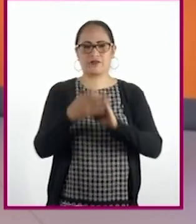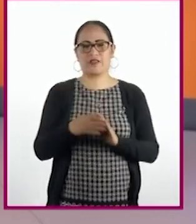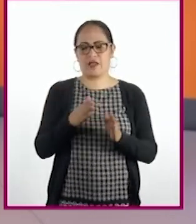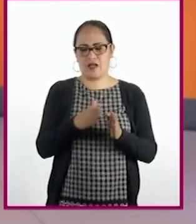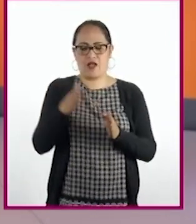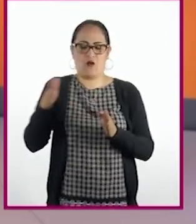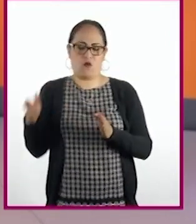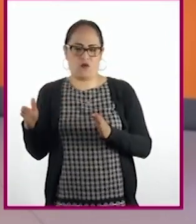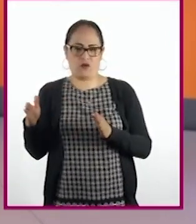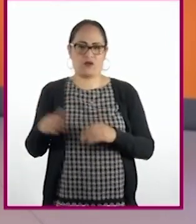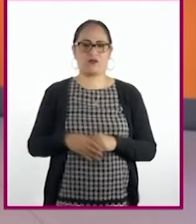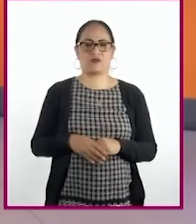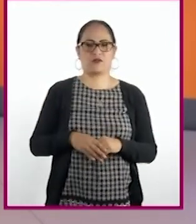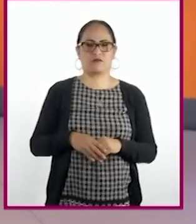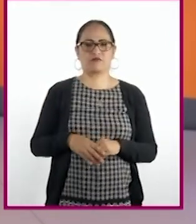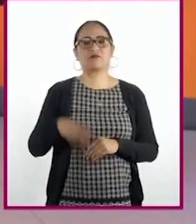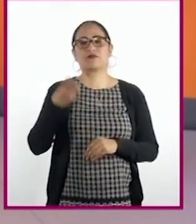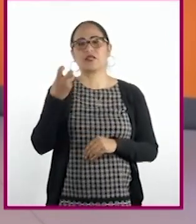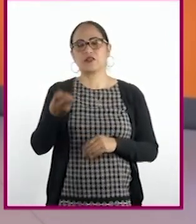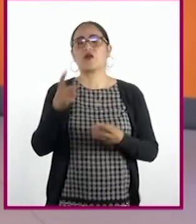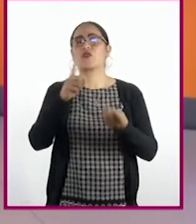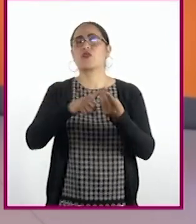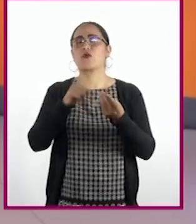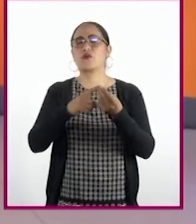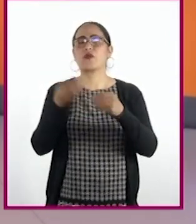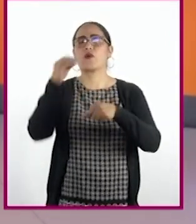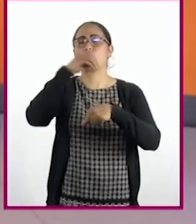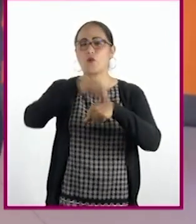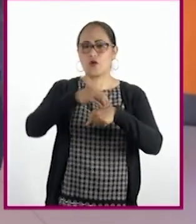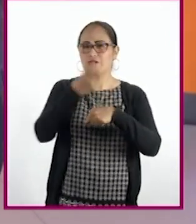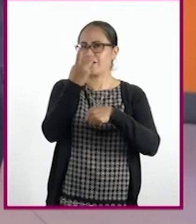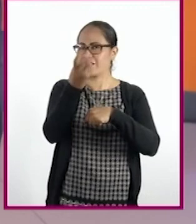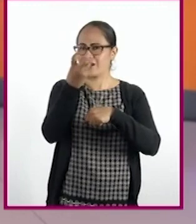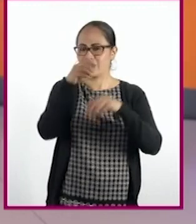un lado, por lo que la canaleta se debe colocar hacia ese lado.